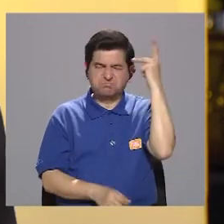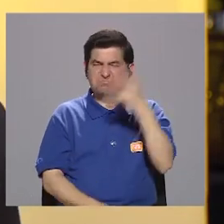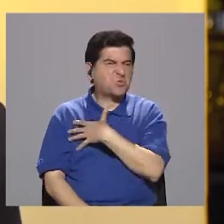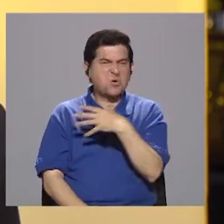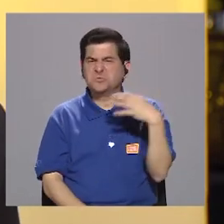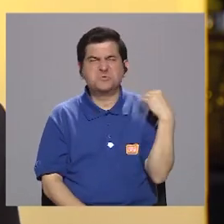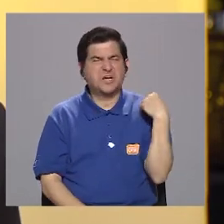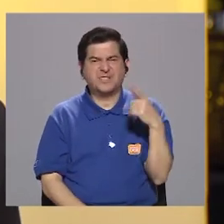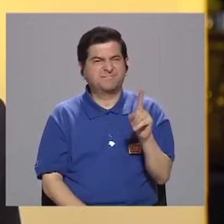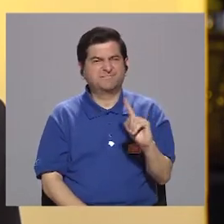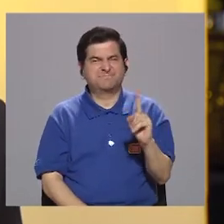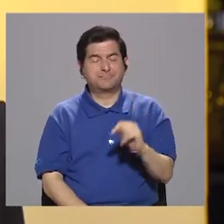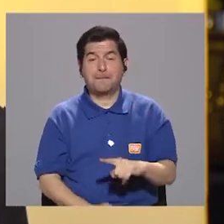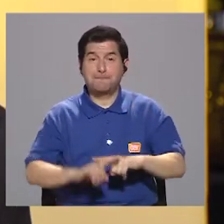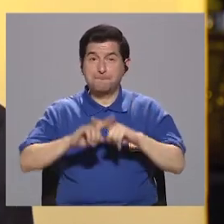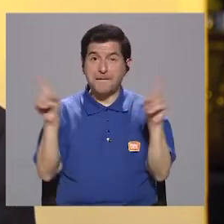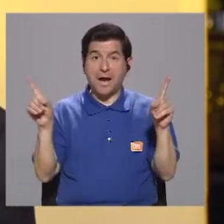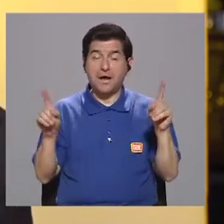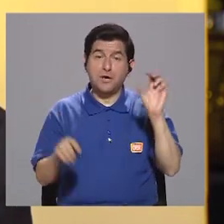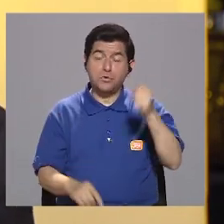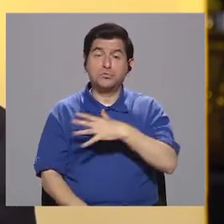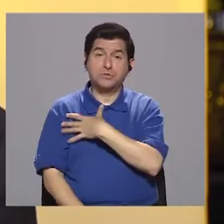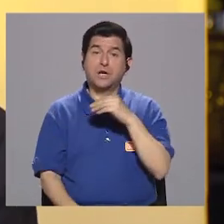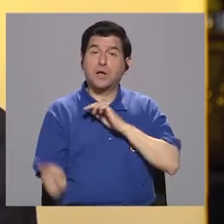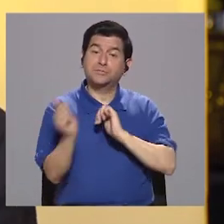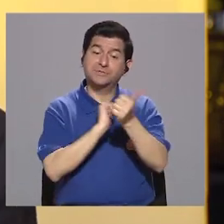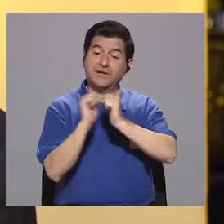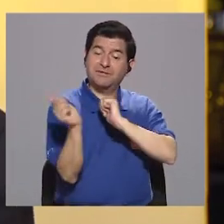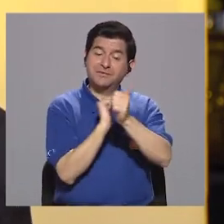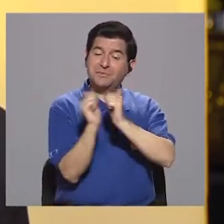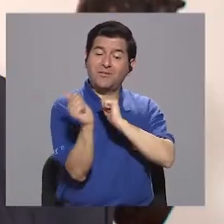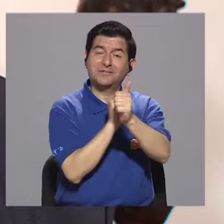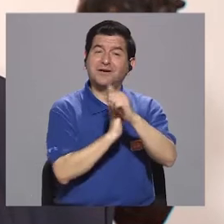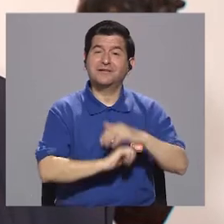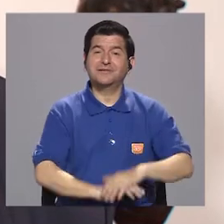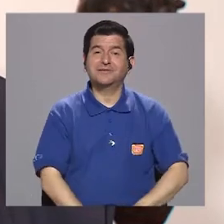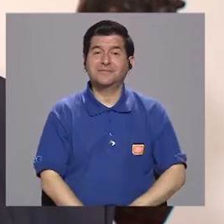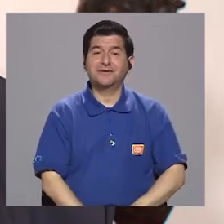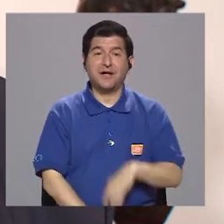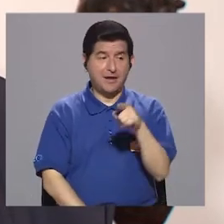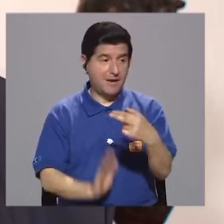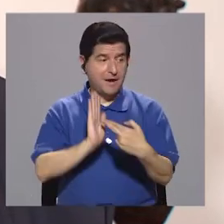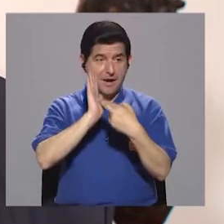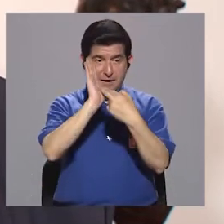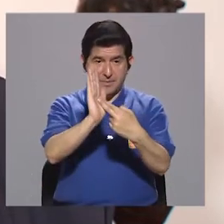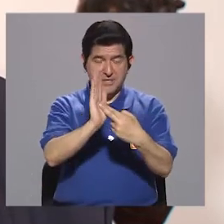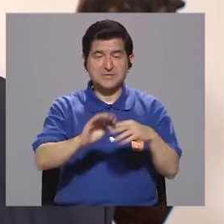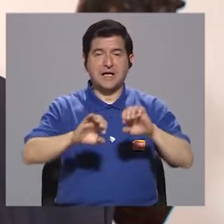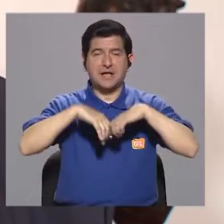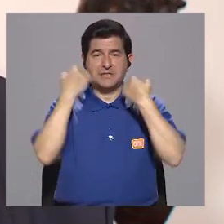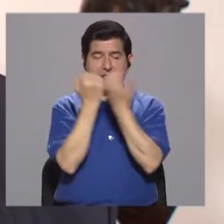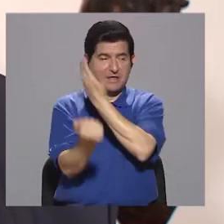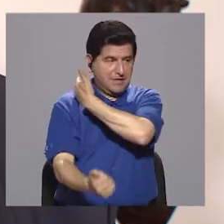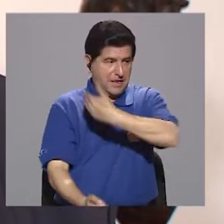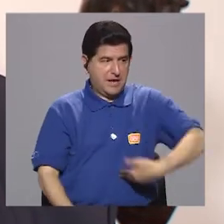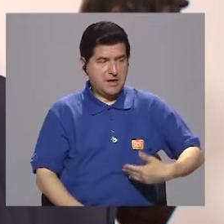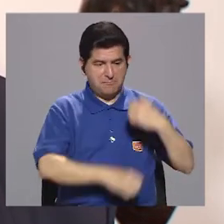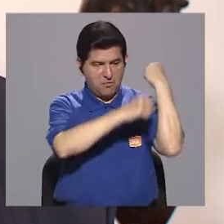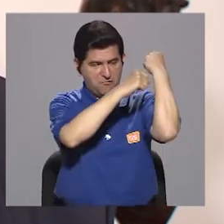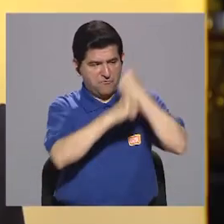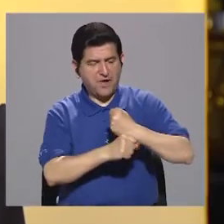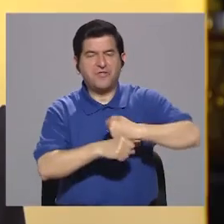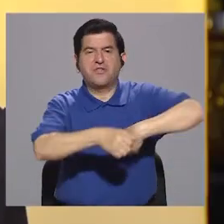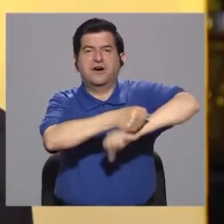gustaba mucho la política, pero sí le gustaba el deporte y era el representante del Herediano en la Federación de